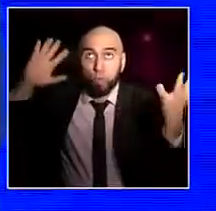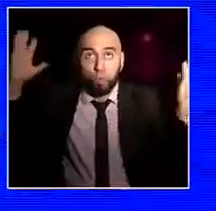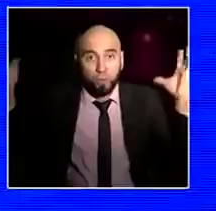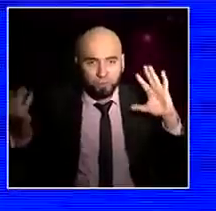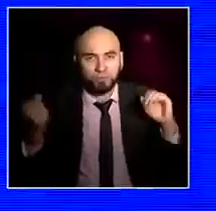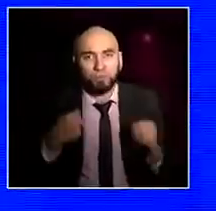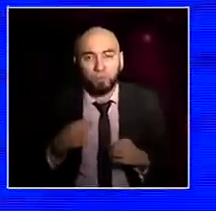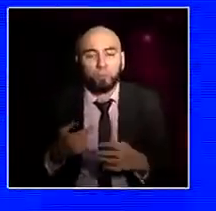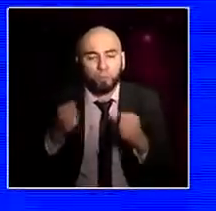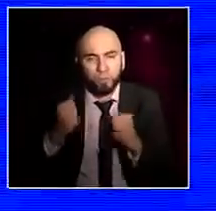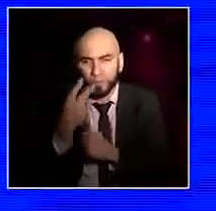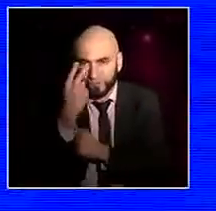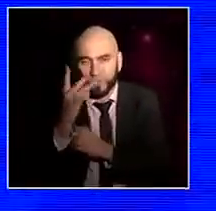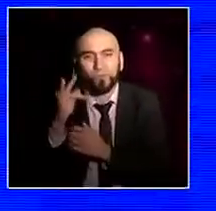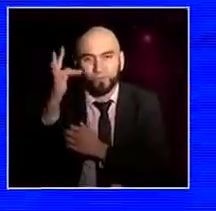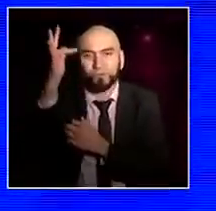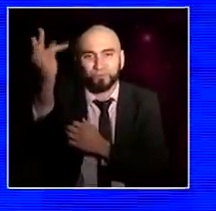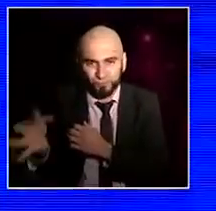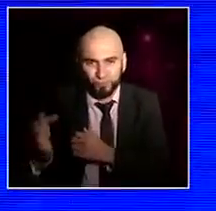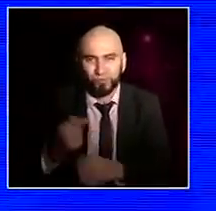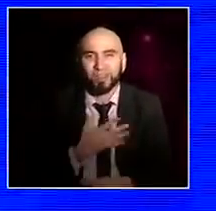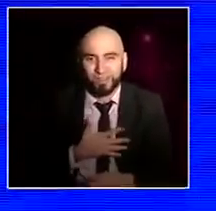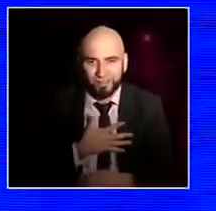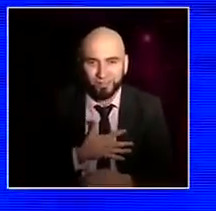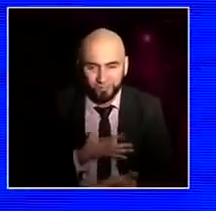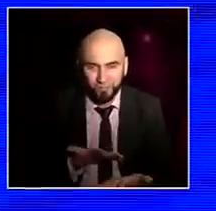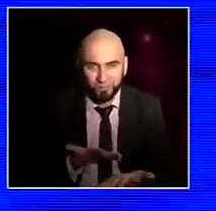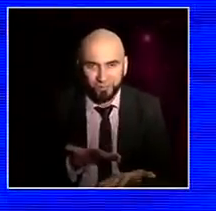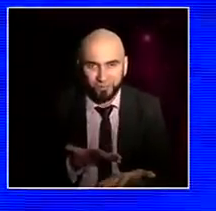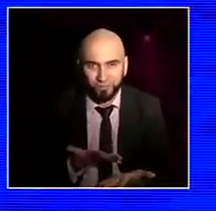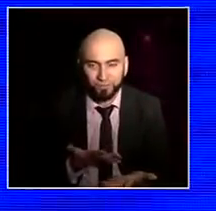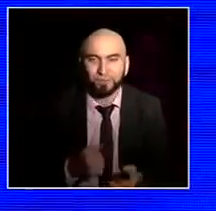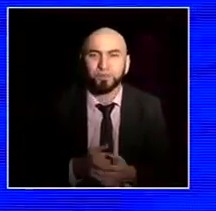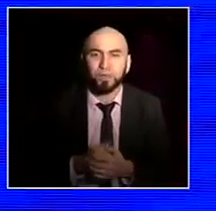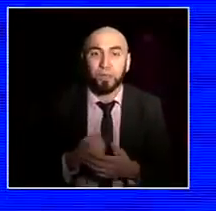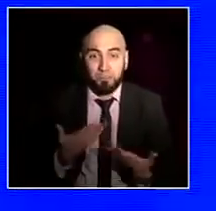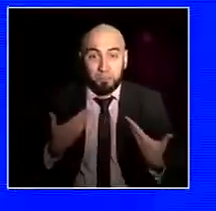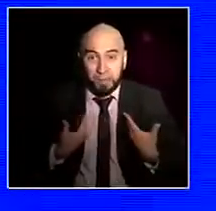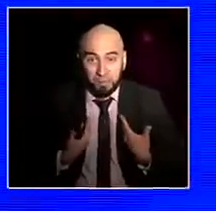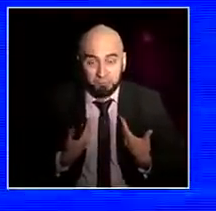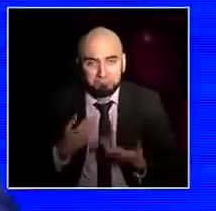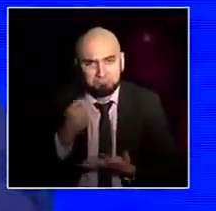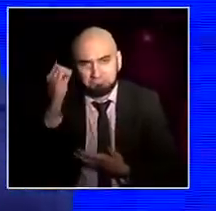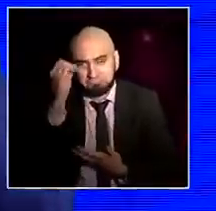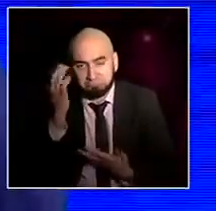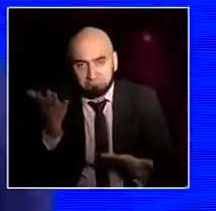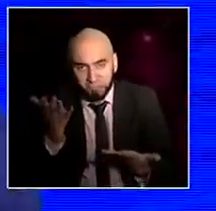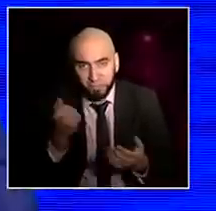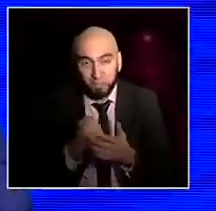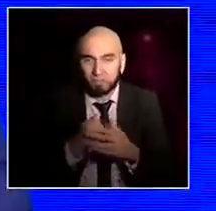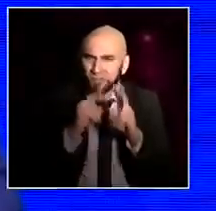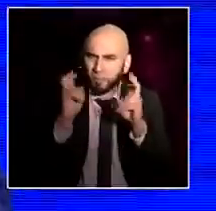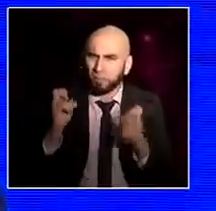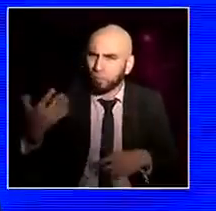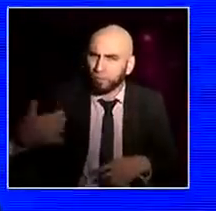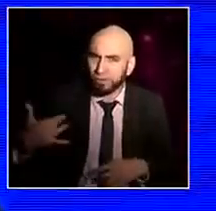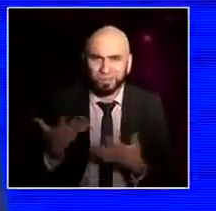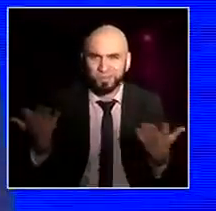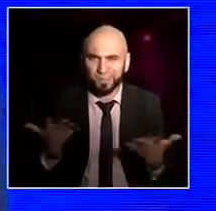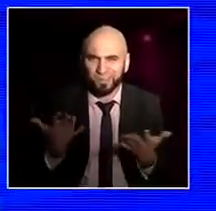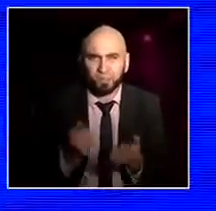guiarnos hacia el futuro que nosotros deseamos. Y para mí, un aspecto importante de esto es